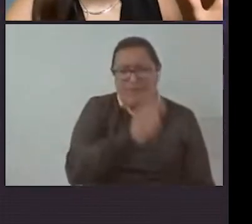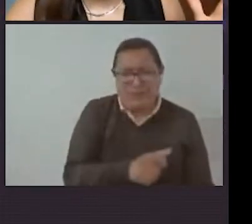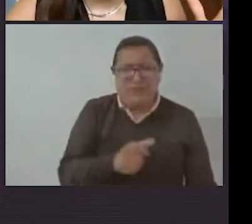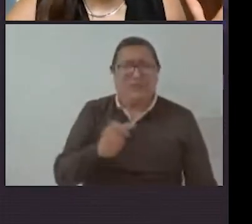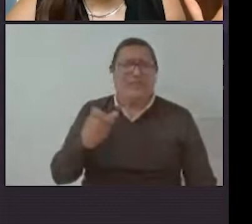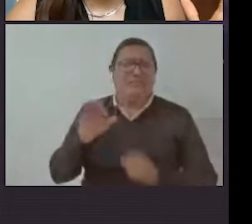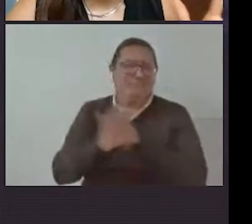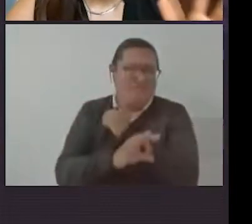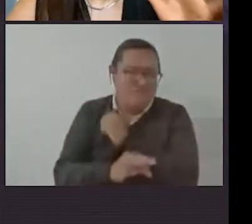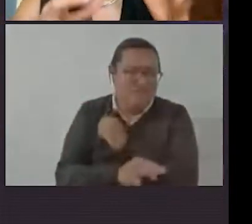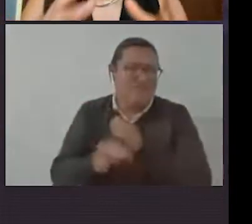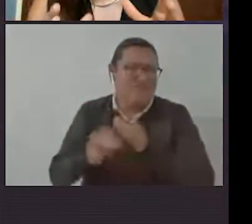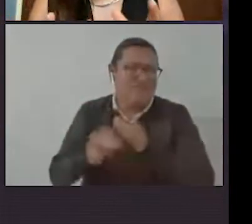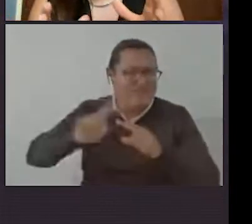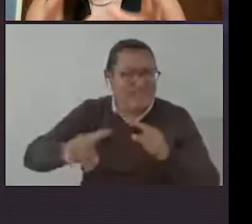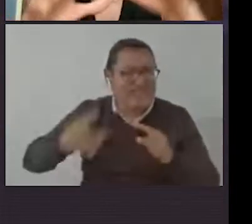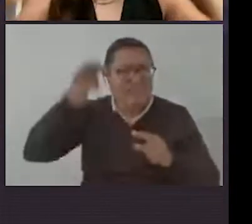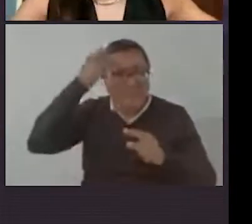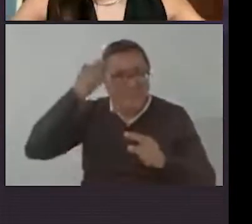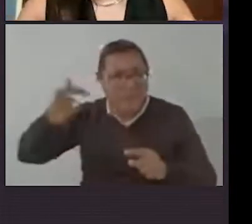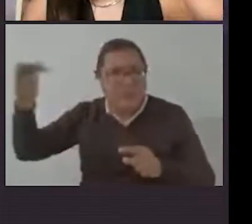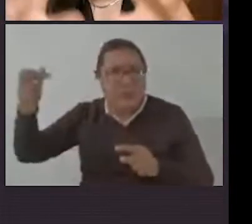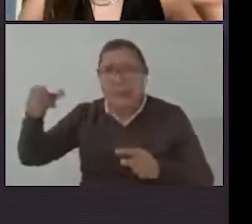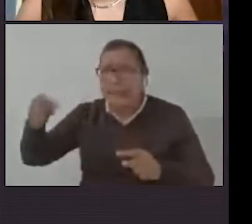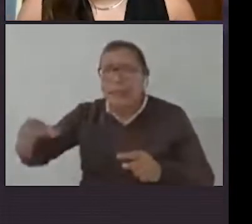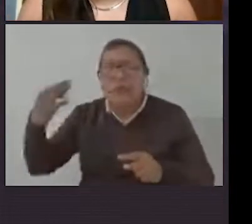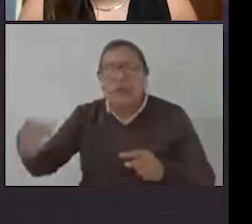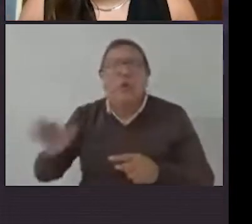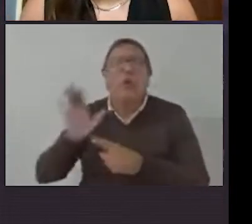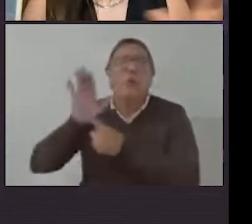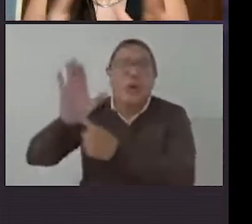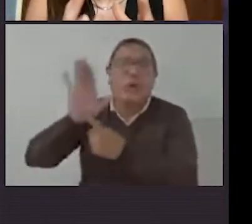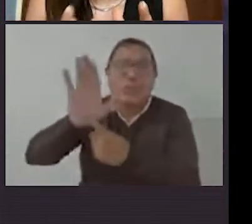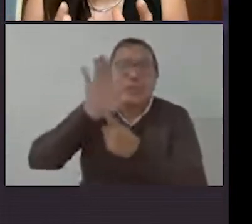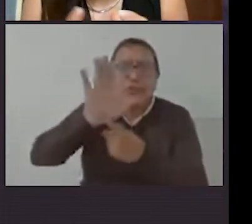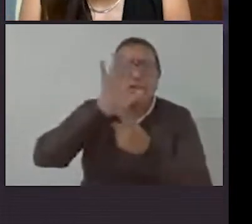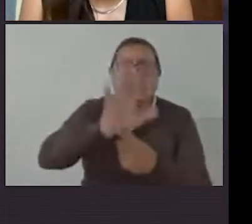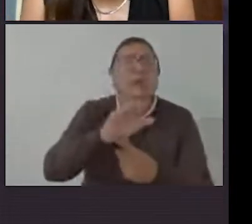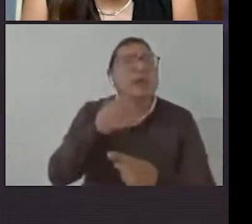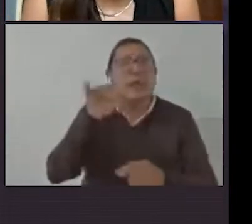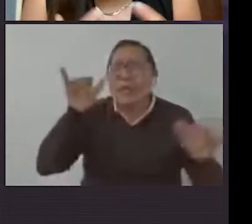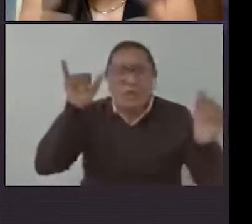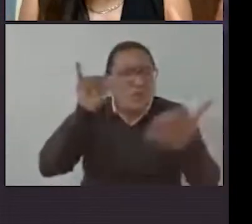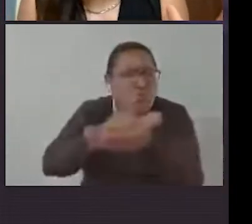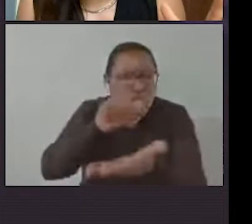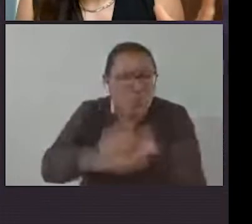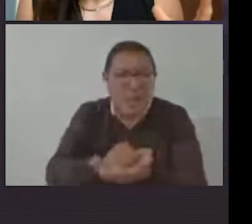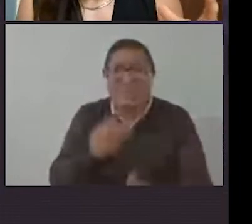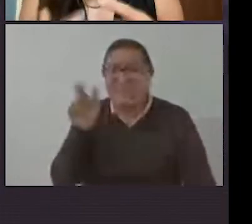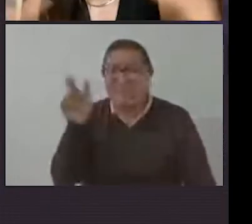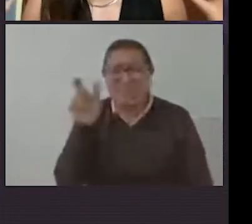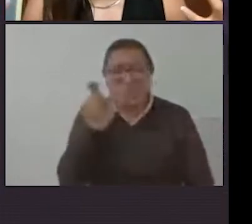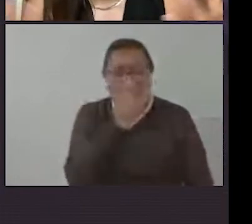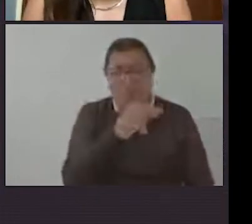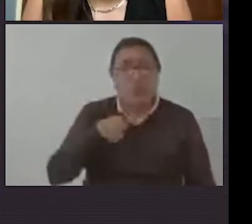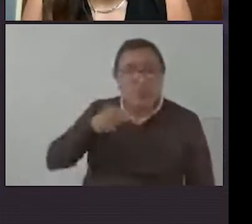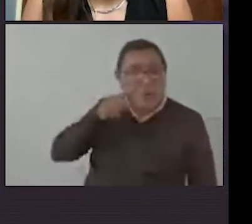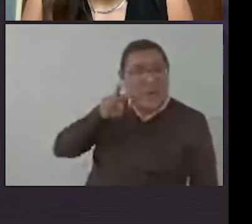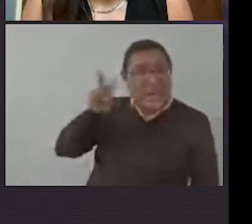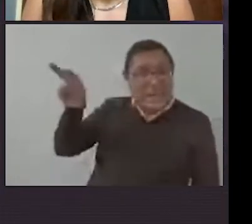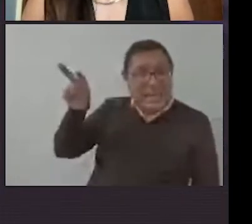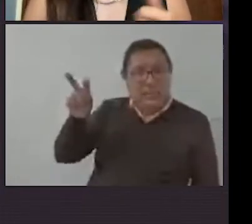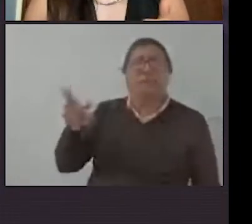expertos en desarrollo humano nos han presentado esta secuencia de diversas formas. Incluso yo lo he visto hasta en libros de